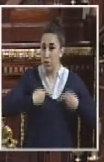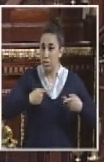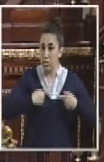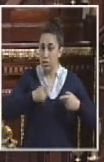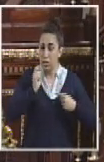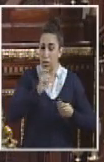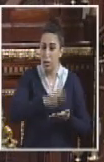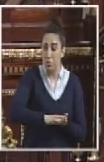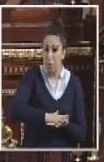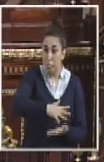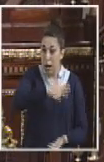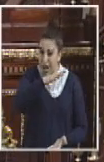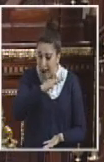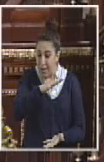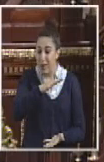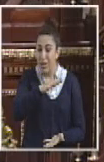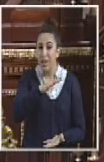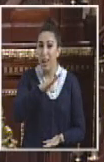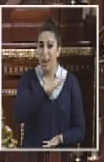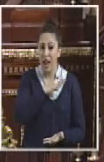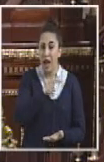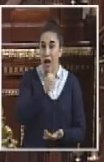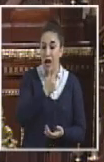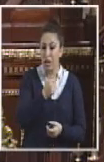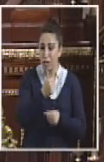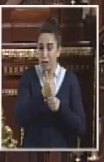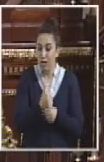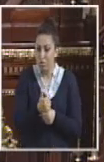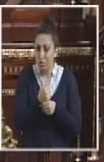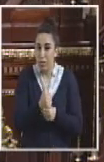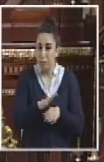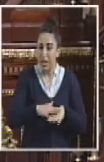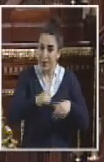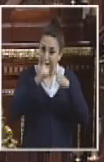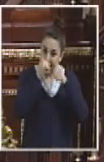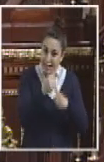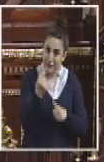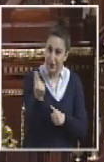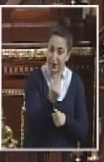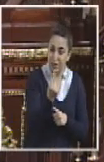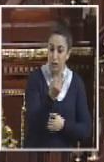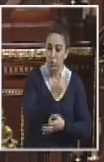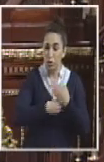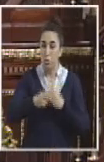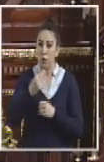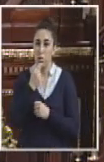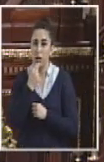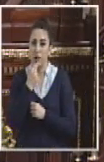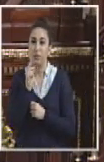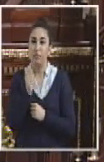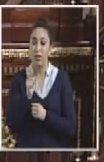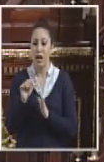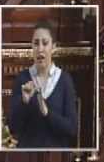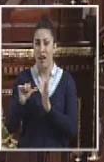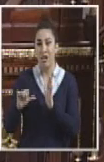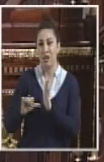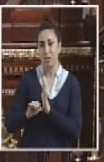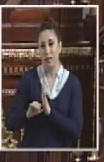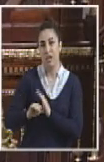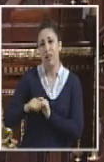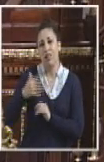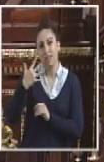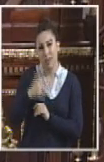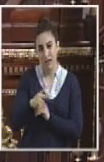mayor vulnerabilidad dentro de nuestra ciudad. Lo anterior con base a lo establecido en el artículo 10